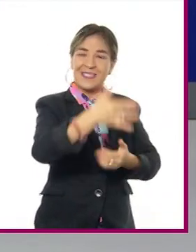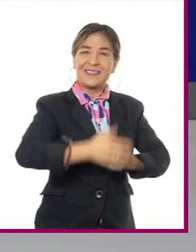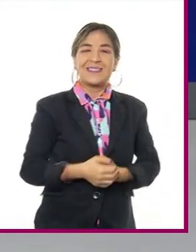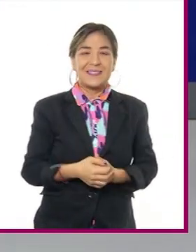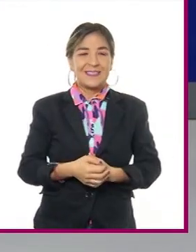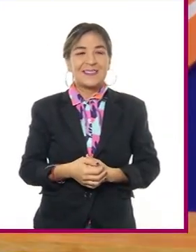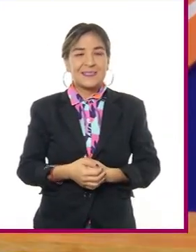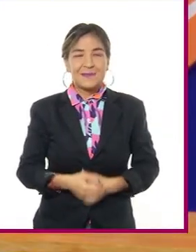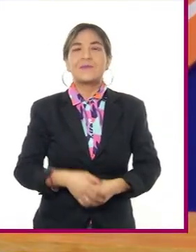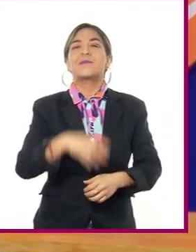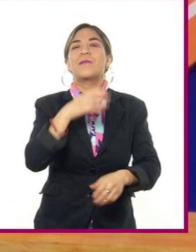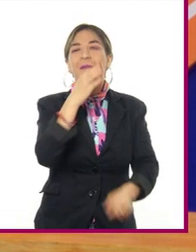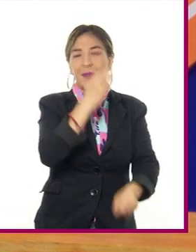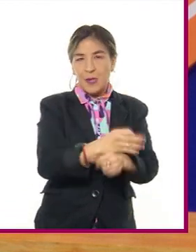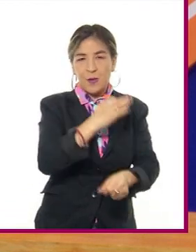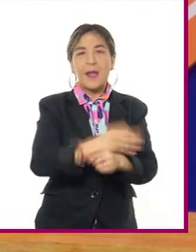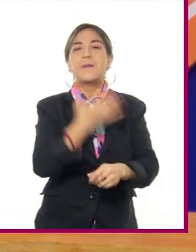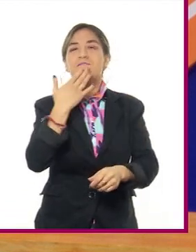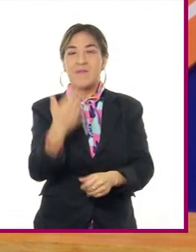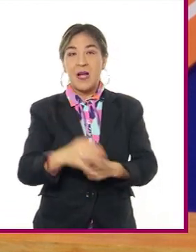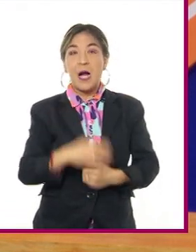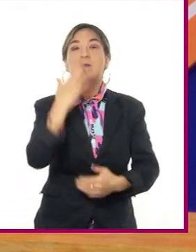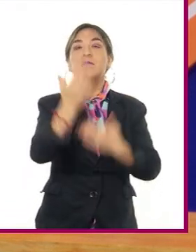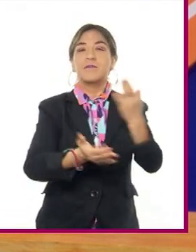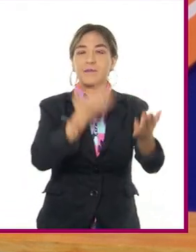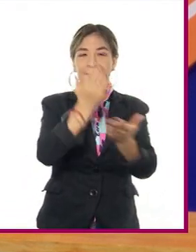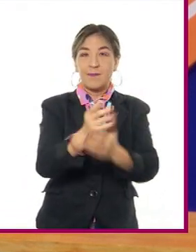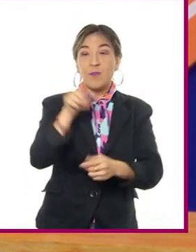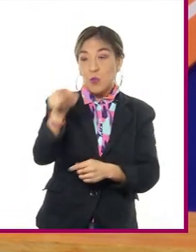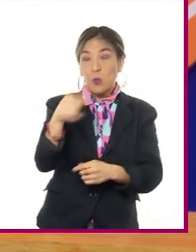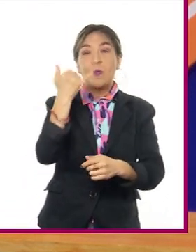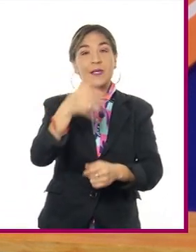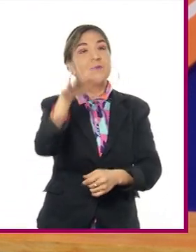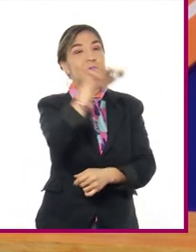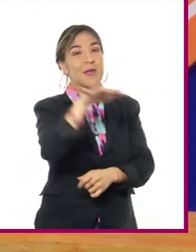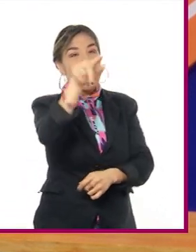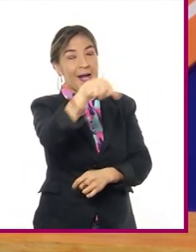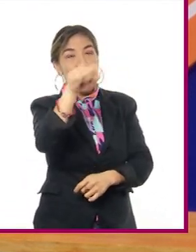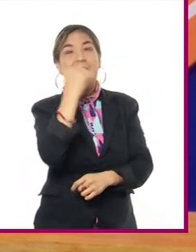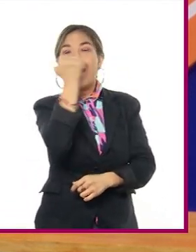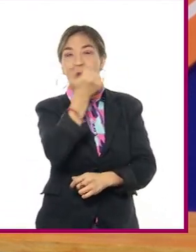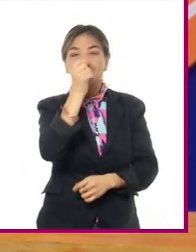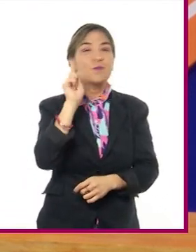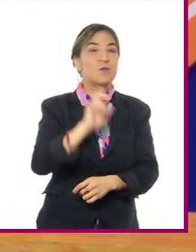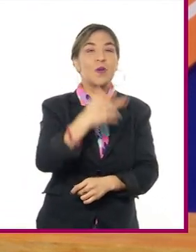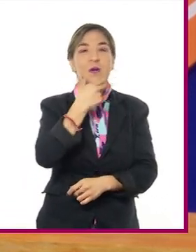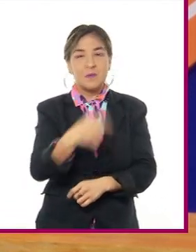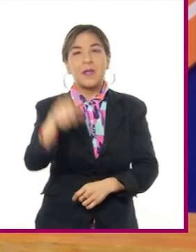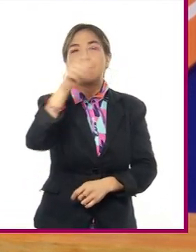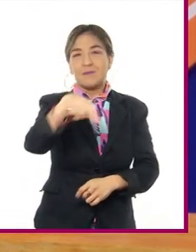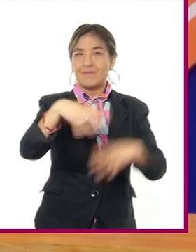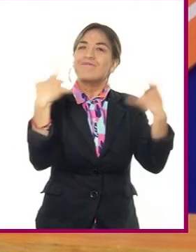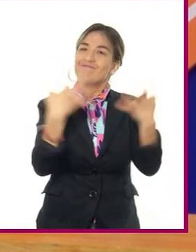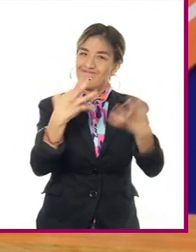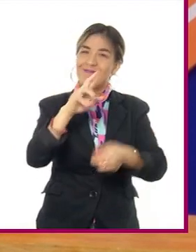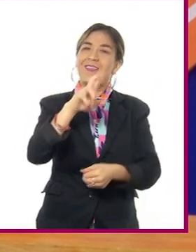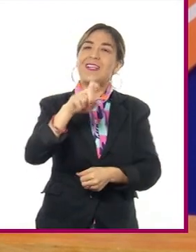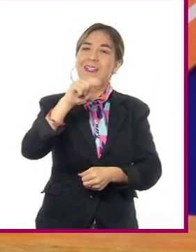bueno! Porque ahora les propongo a ti y a nuestras alumnas y alumnos que realicen un